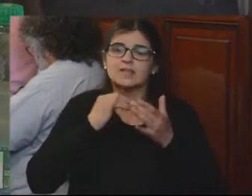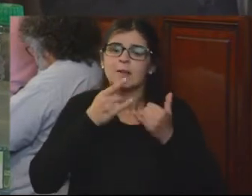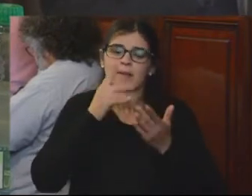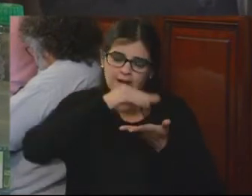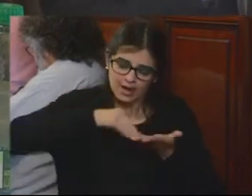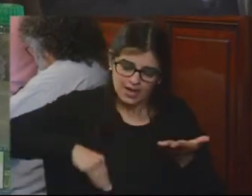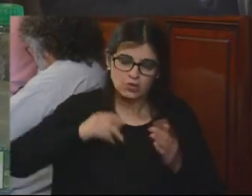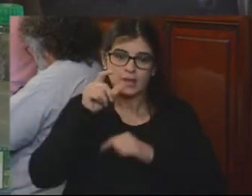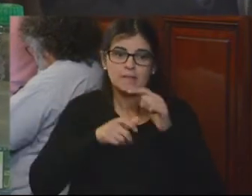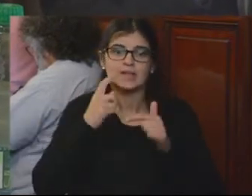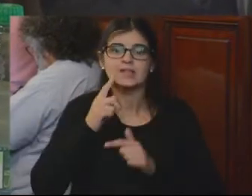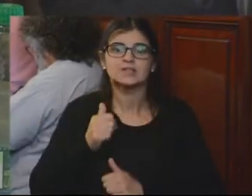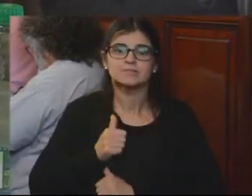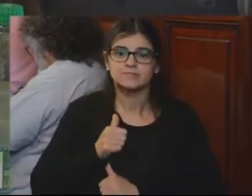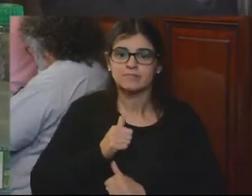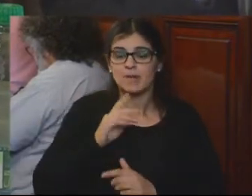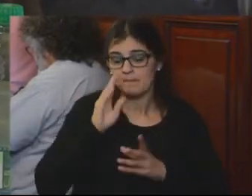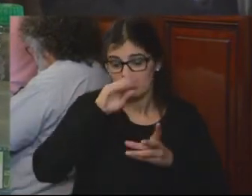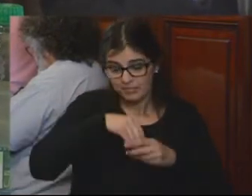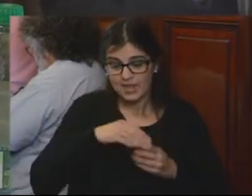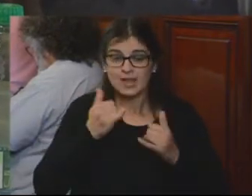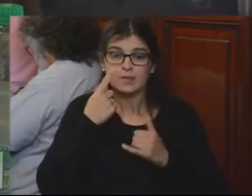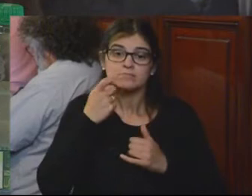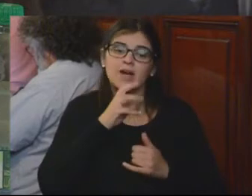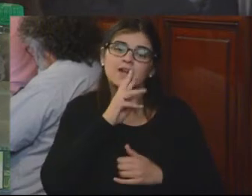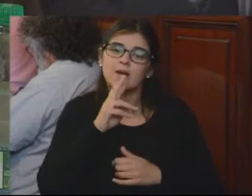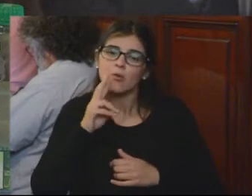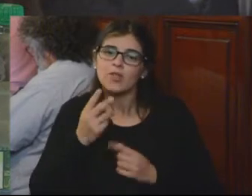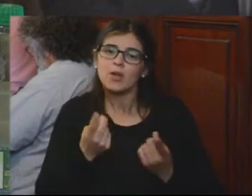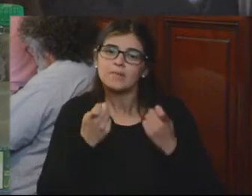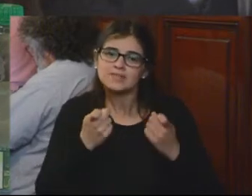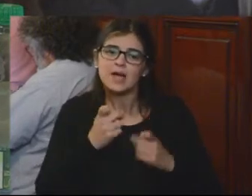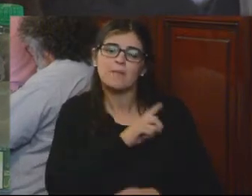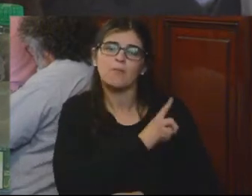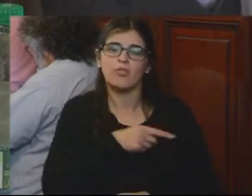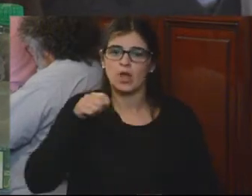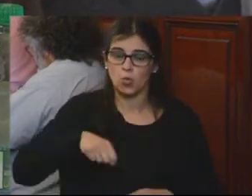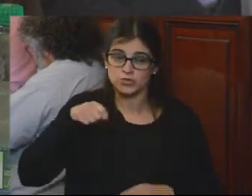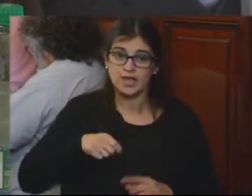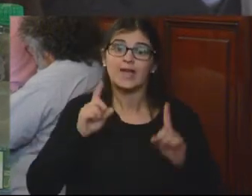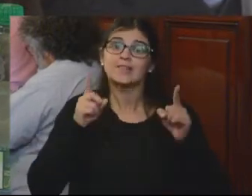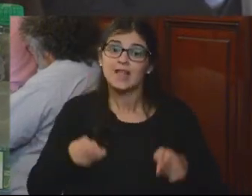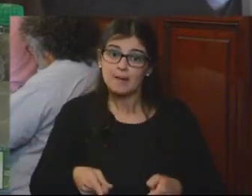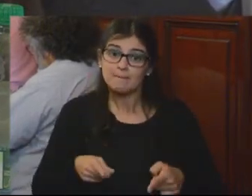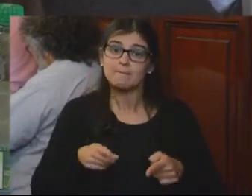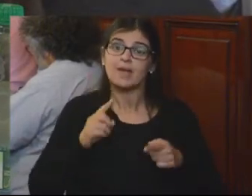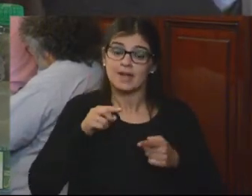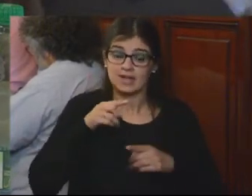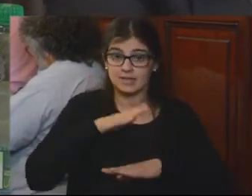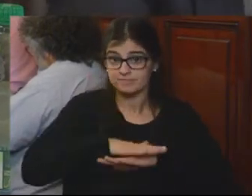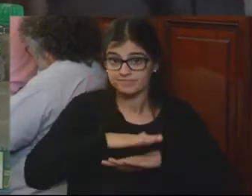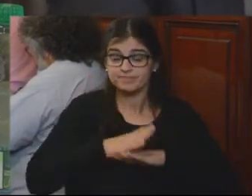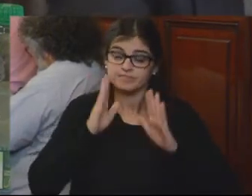de las fuerzas de seguridad federales a fin de responder los requerimientos del poder judicial también en la órbita de esta dirección